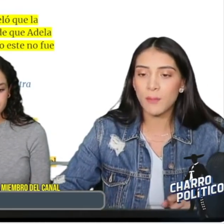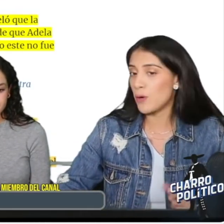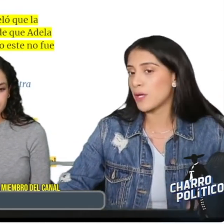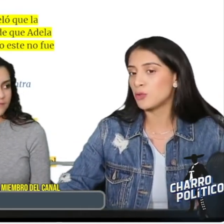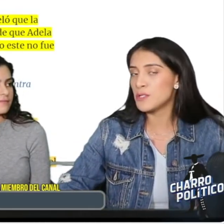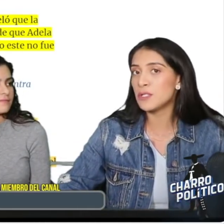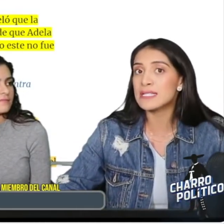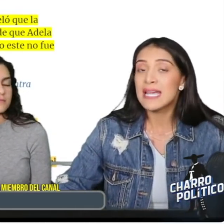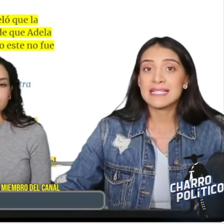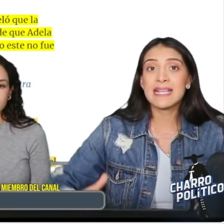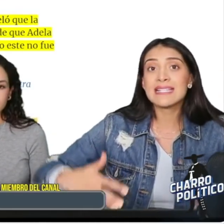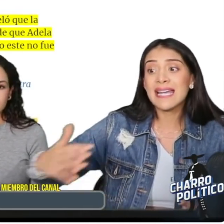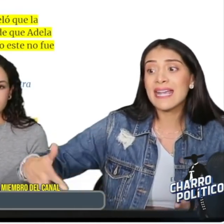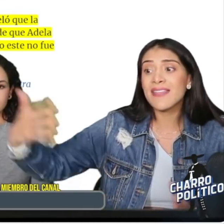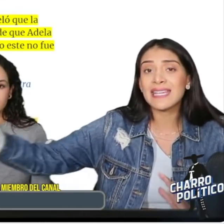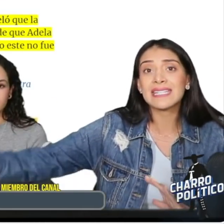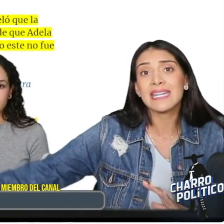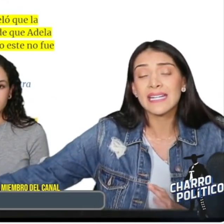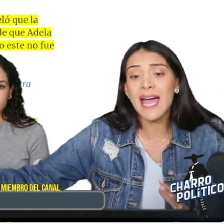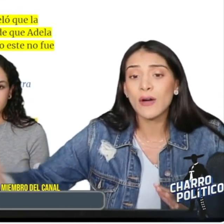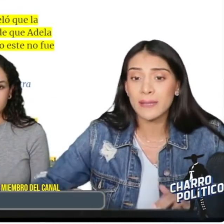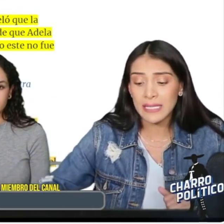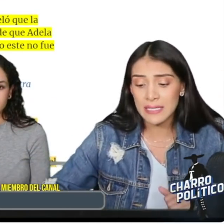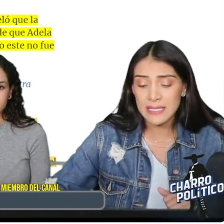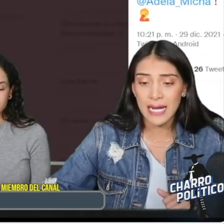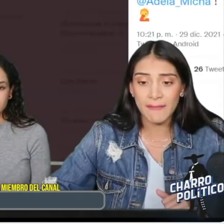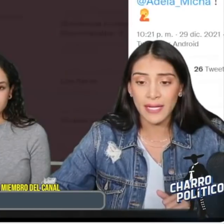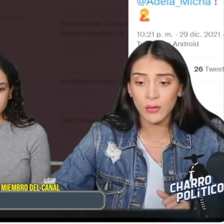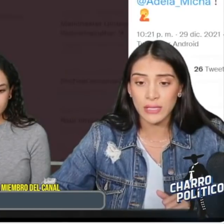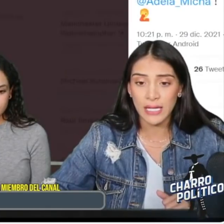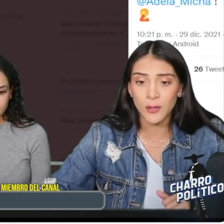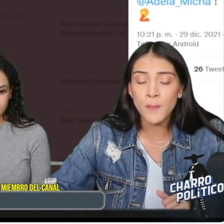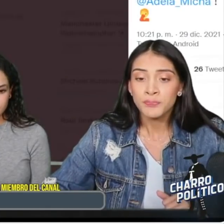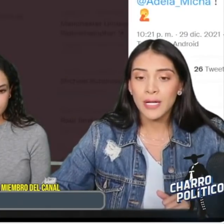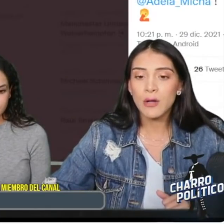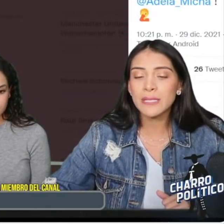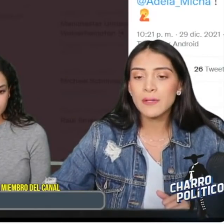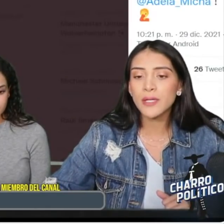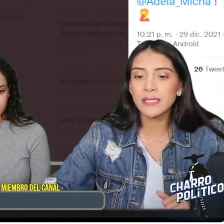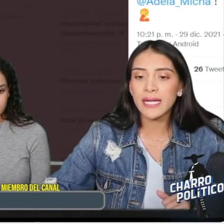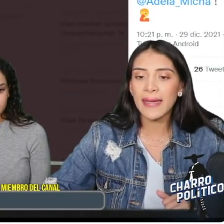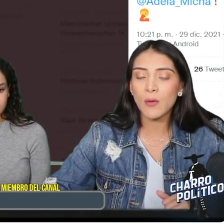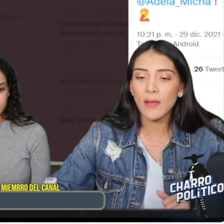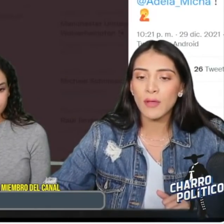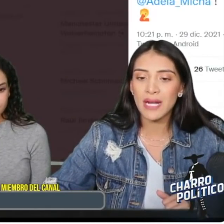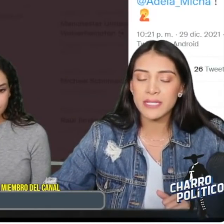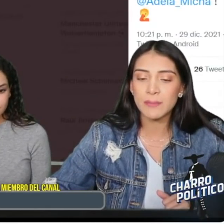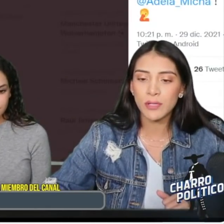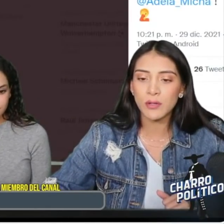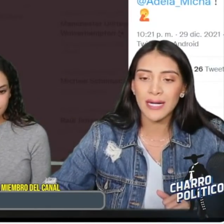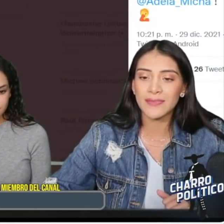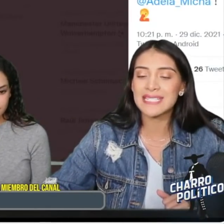cariño. Pero lo que tú mencionas, si es a la gente la que quiere, ahora imagínense a la gente que no quiere, ¿no? Y luego también fue criticada cuando Adela